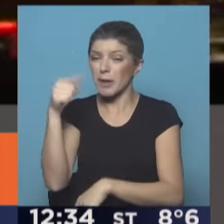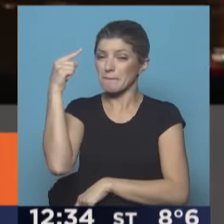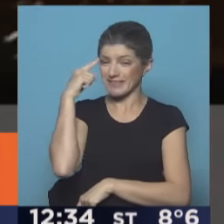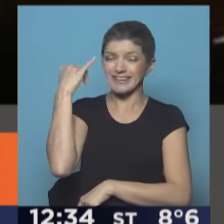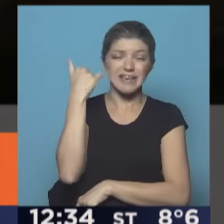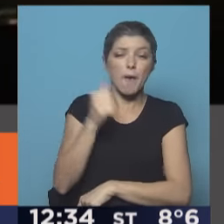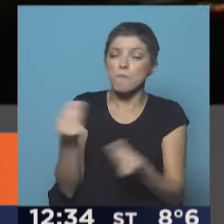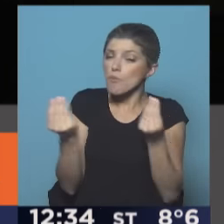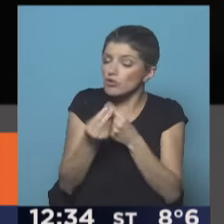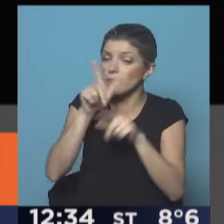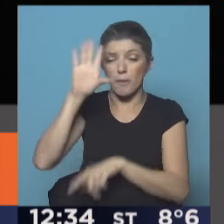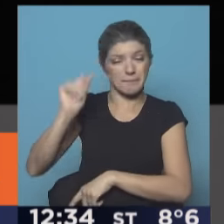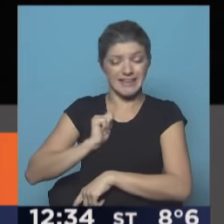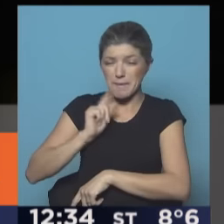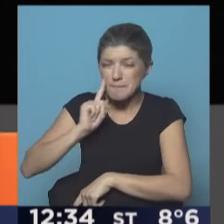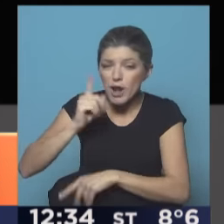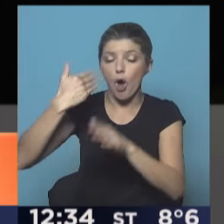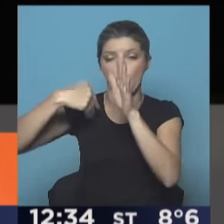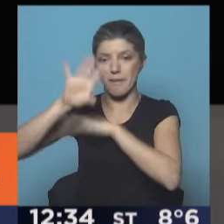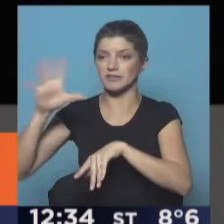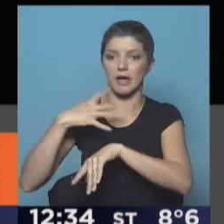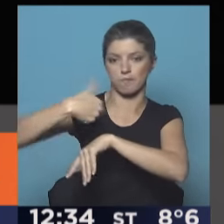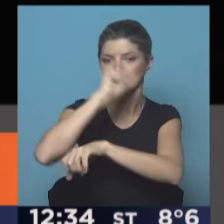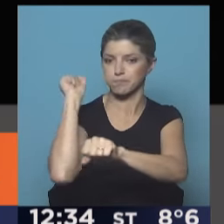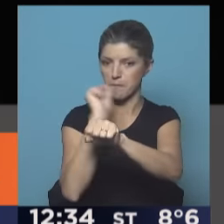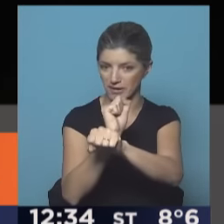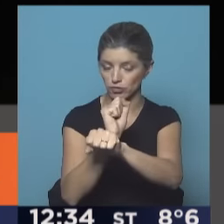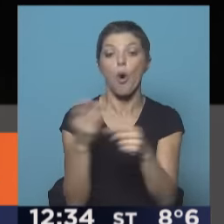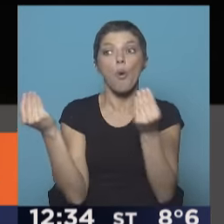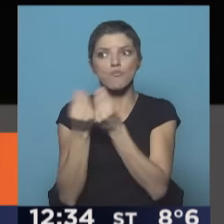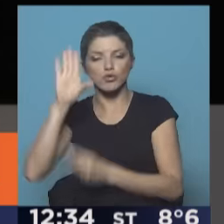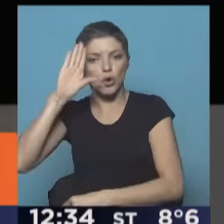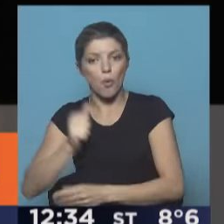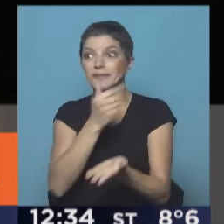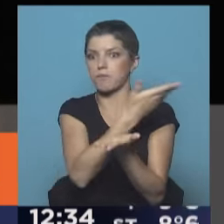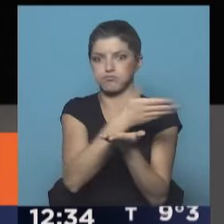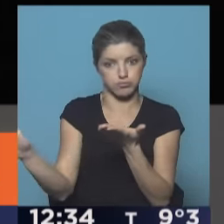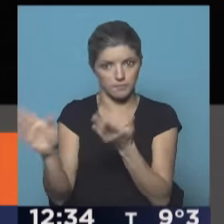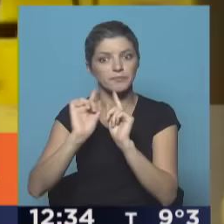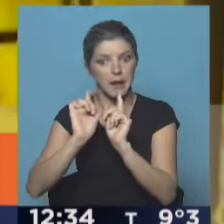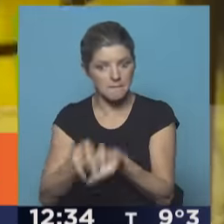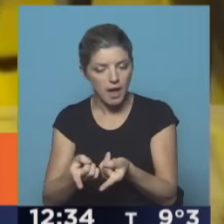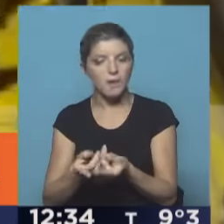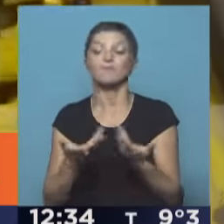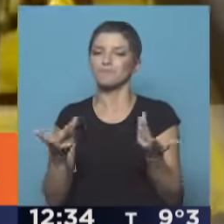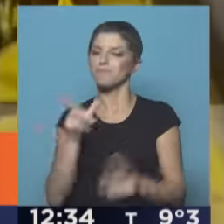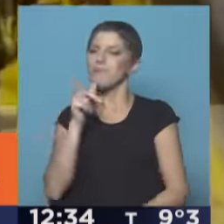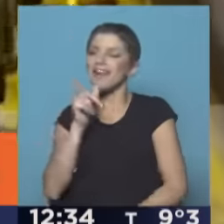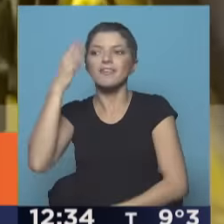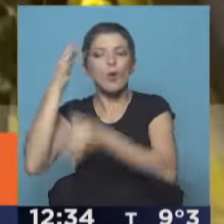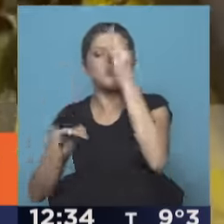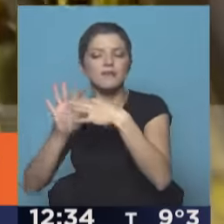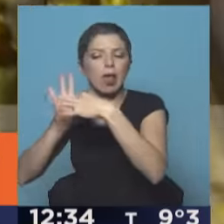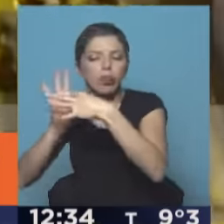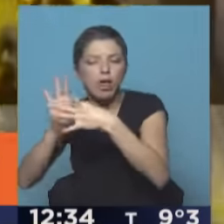detenidos han sido también sacados de sus puestos miles de jueces O sea la justicia estaría también formando parte del complot